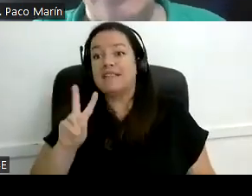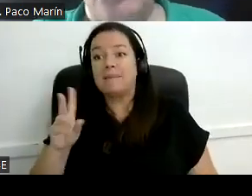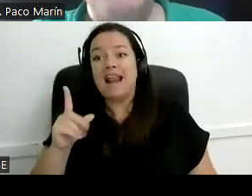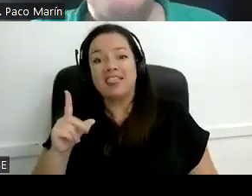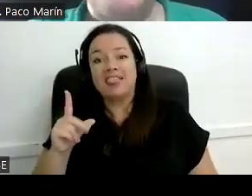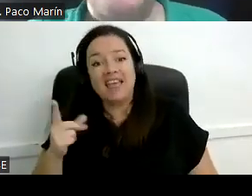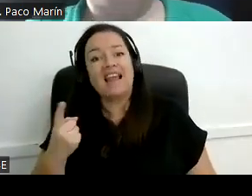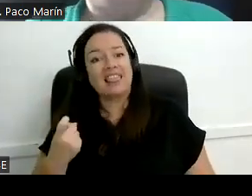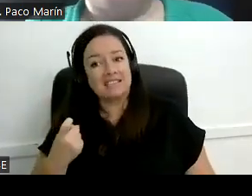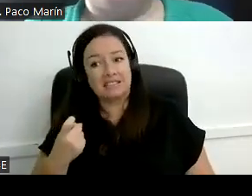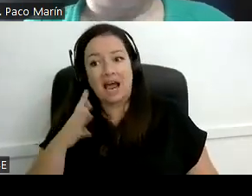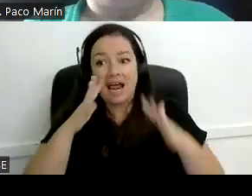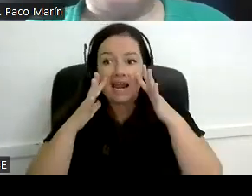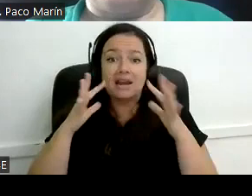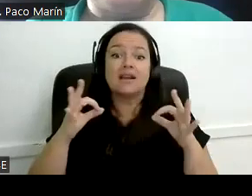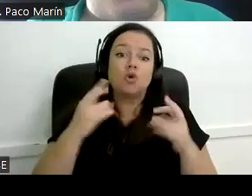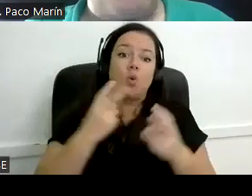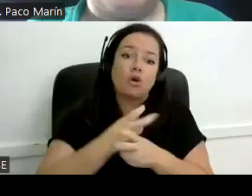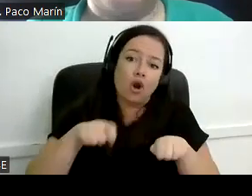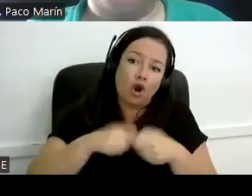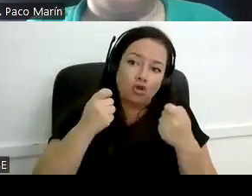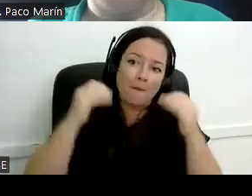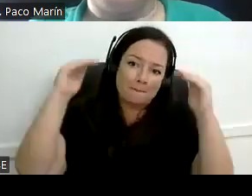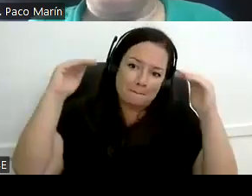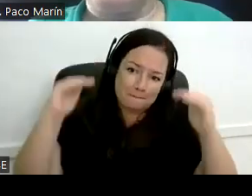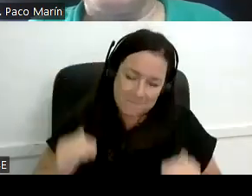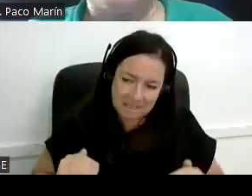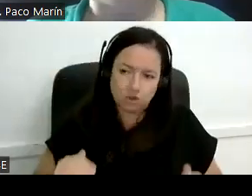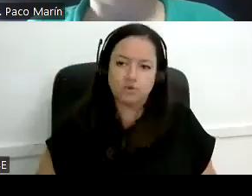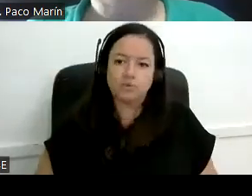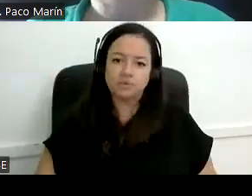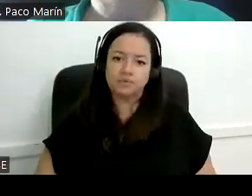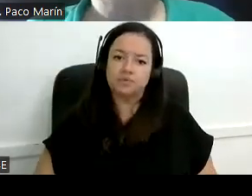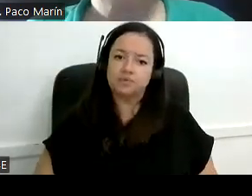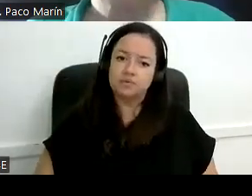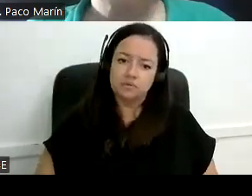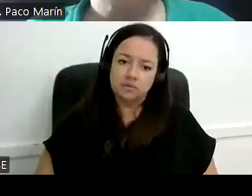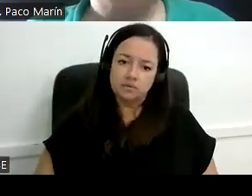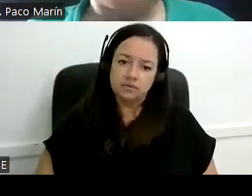el riesgo aumentado de fracturas que comporta esta osteoporosis.